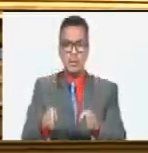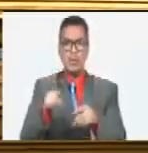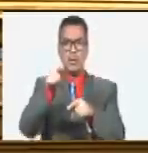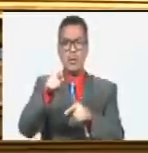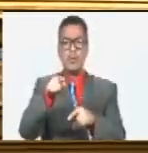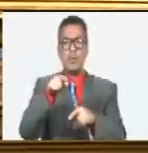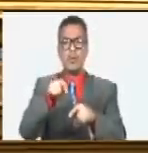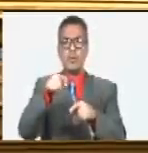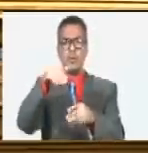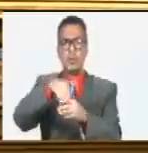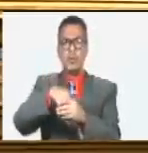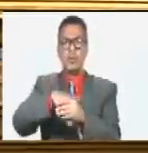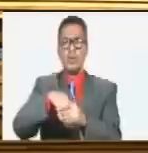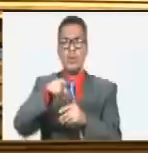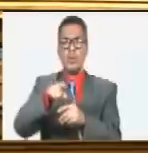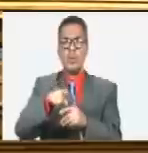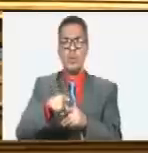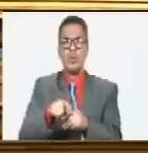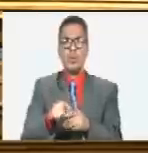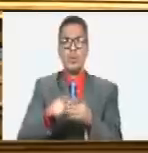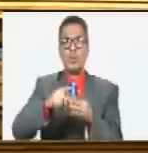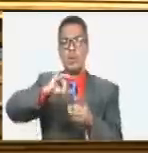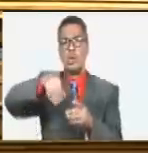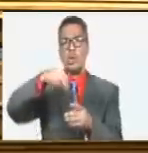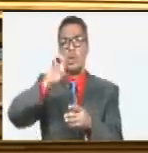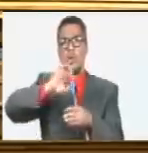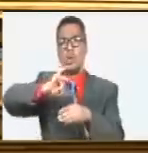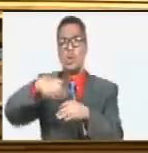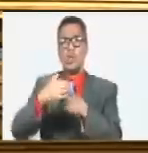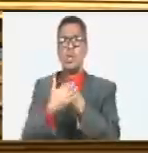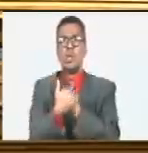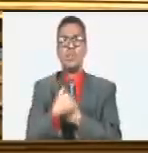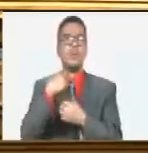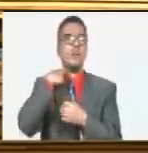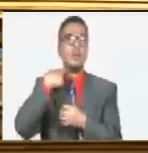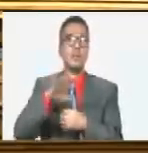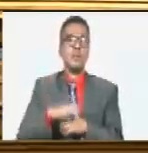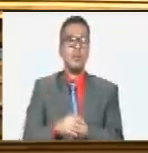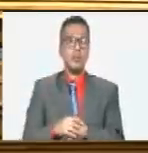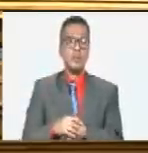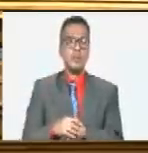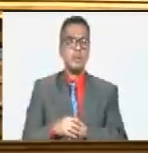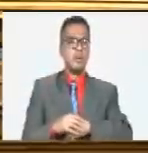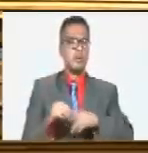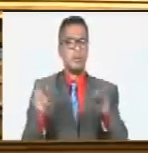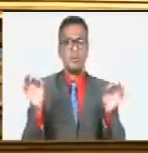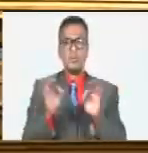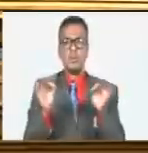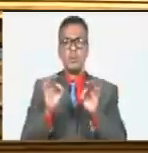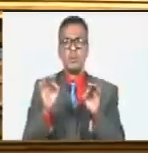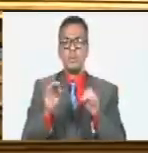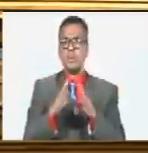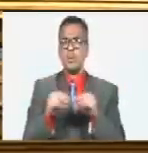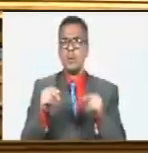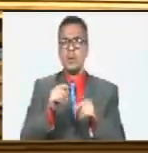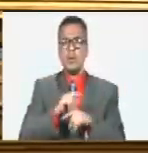escrutinio, el voto de Jorge Rodríguez Gómez, el primer voto, se perdió, se desapareció, se fulminó.